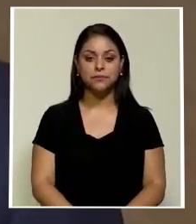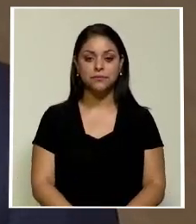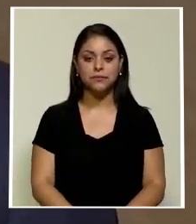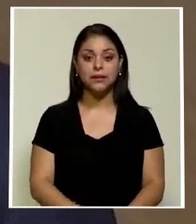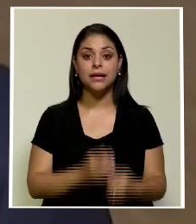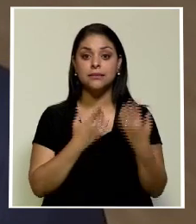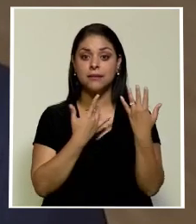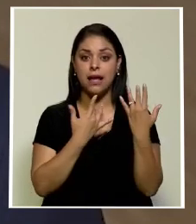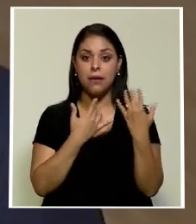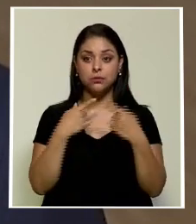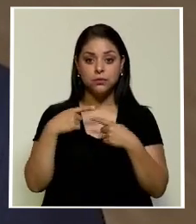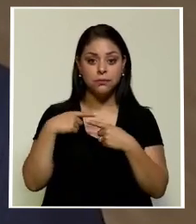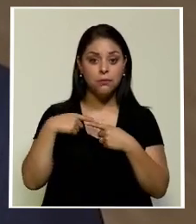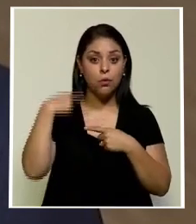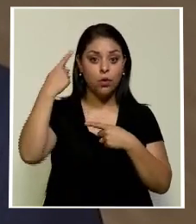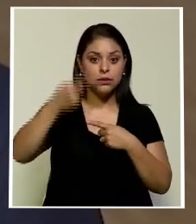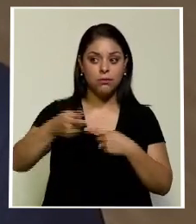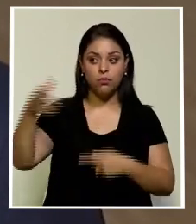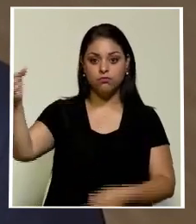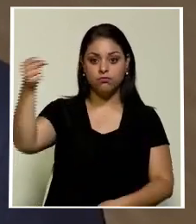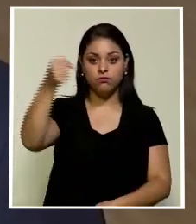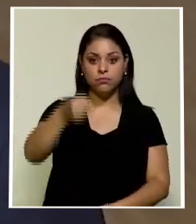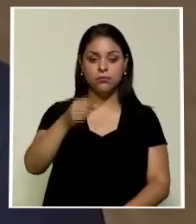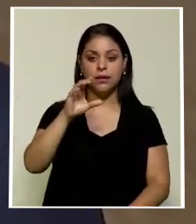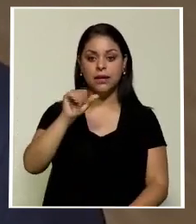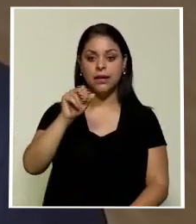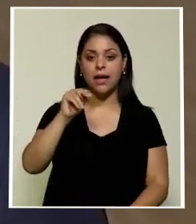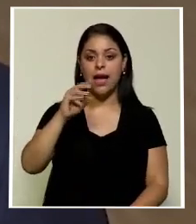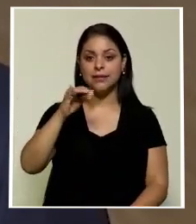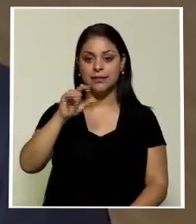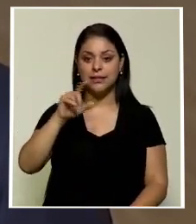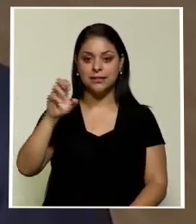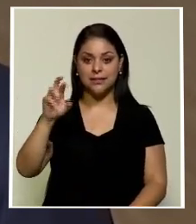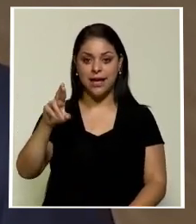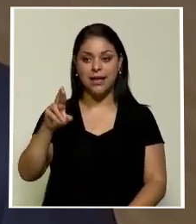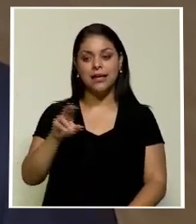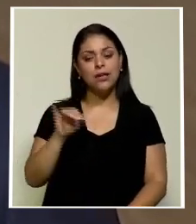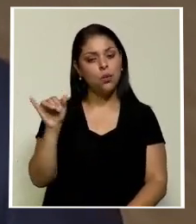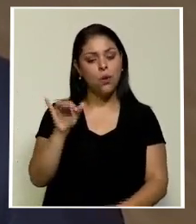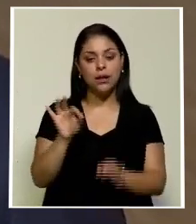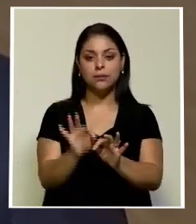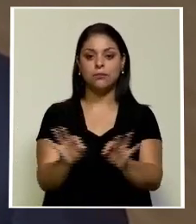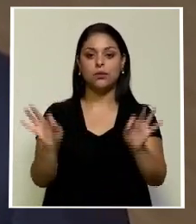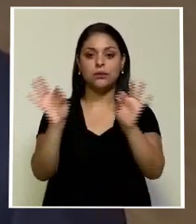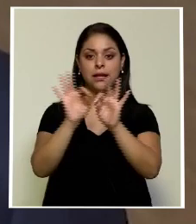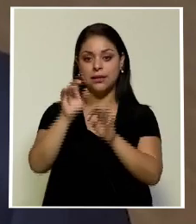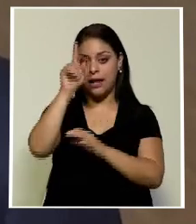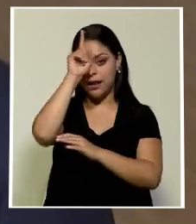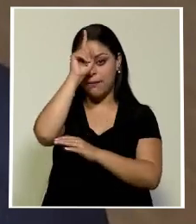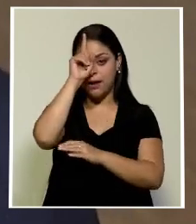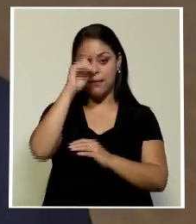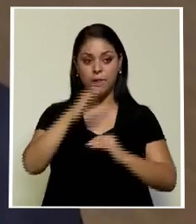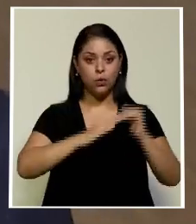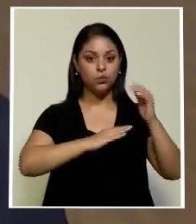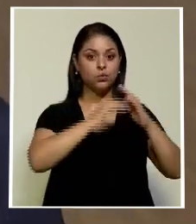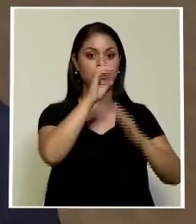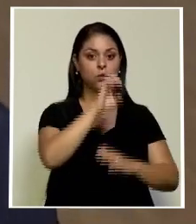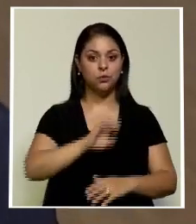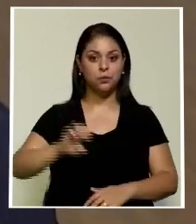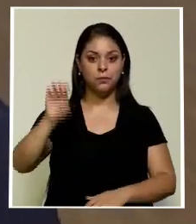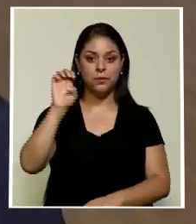Y esperamos que el próximo canciller alemán conserve el papel importante que Alemania tiene en la construcción europea.